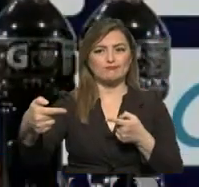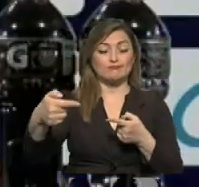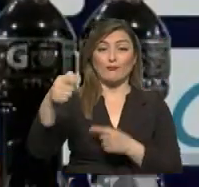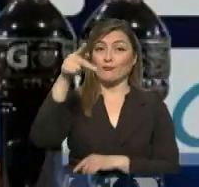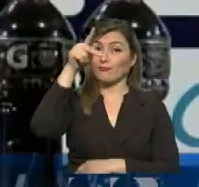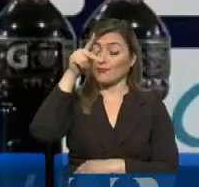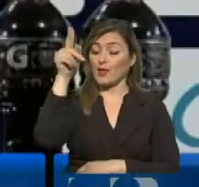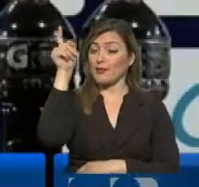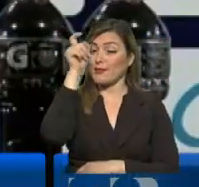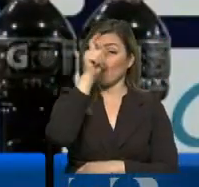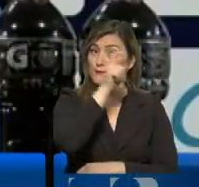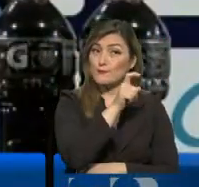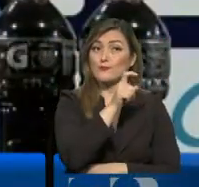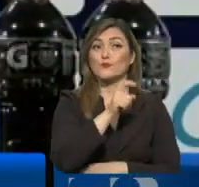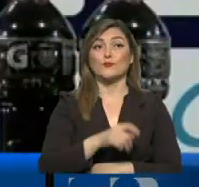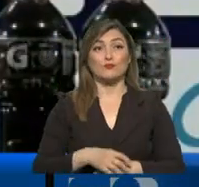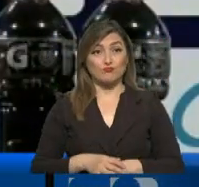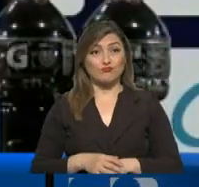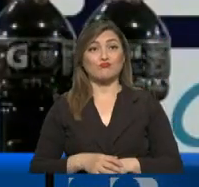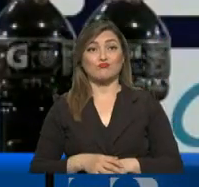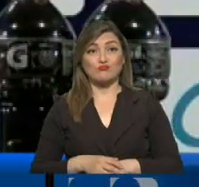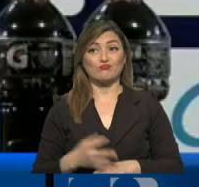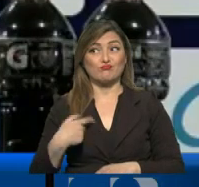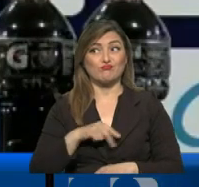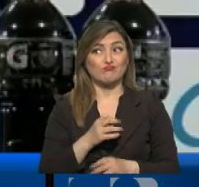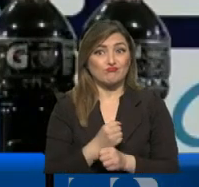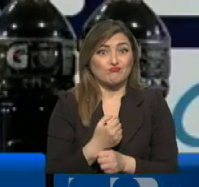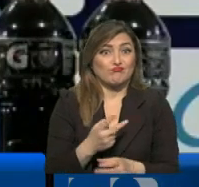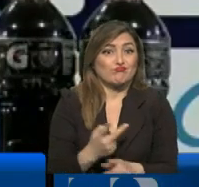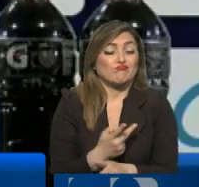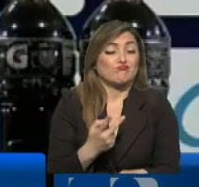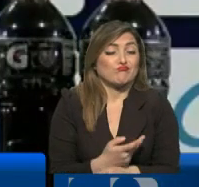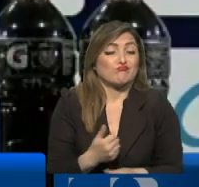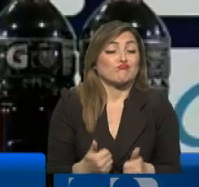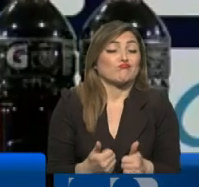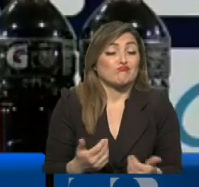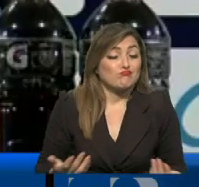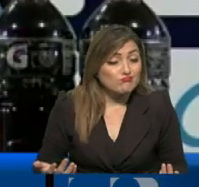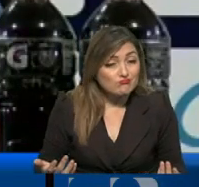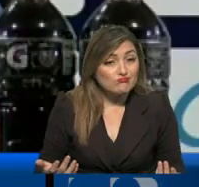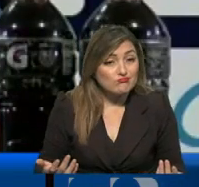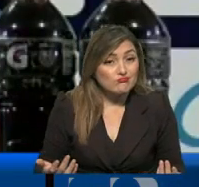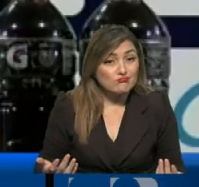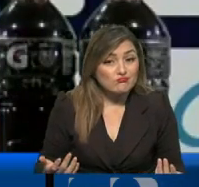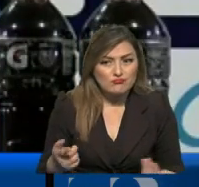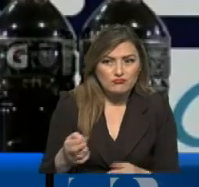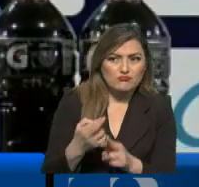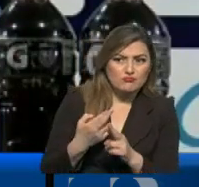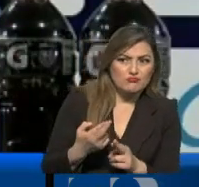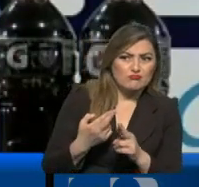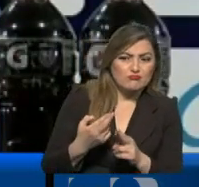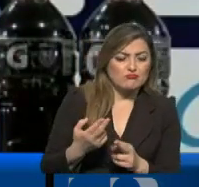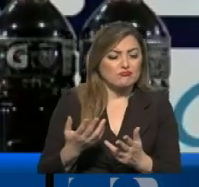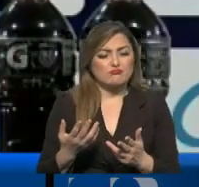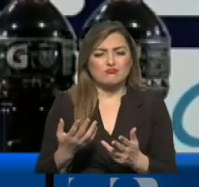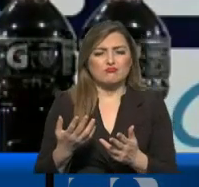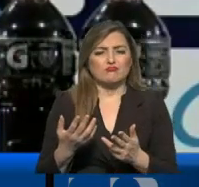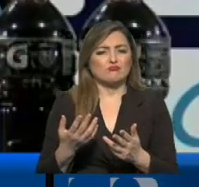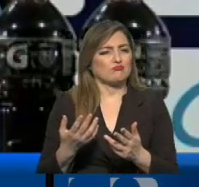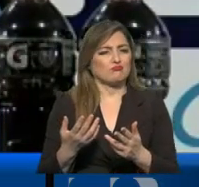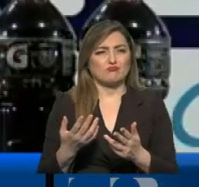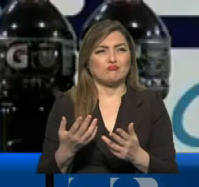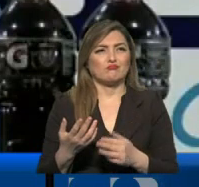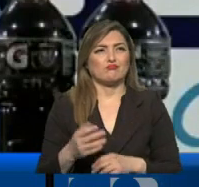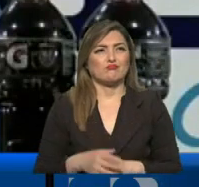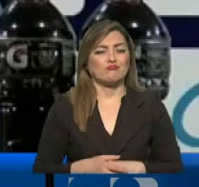complejo, que lo peor que podemos hacer nosotros es, como se lo dije a los jugadores, mirar el resultado, y nosotros tenemos que